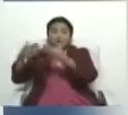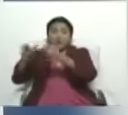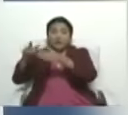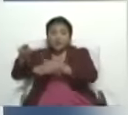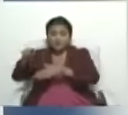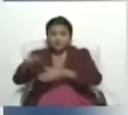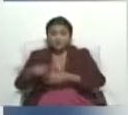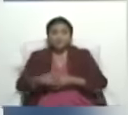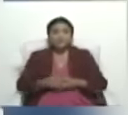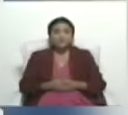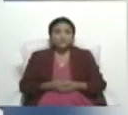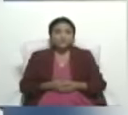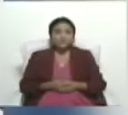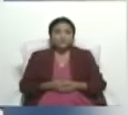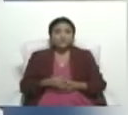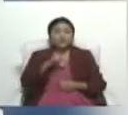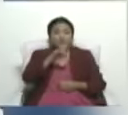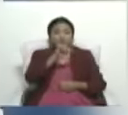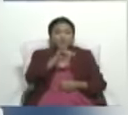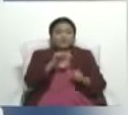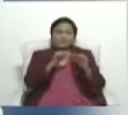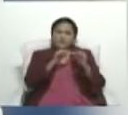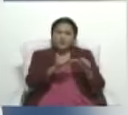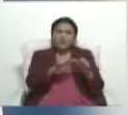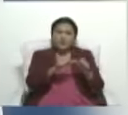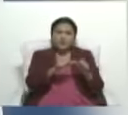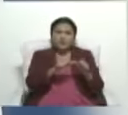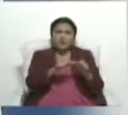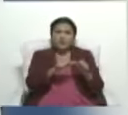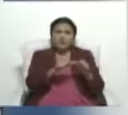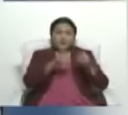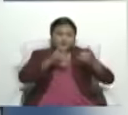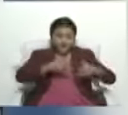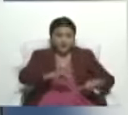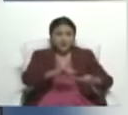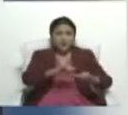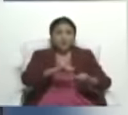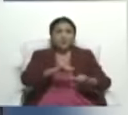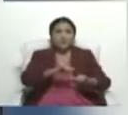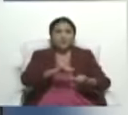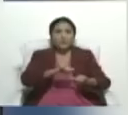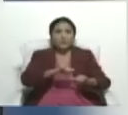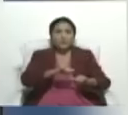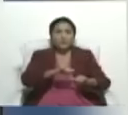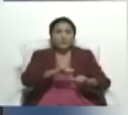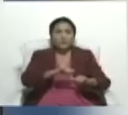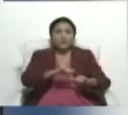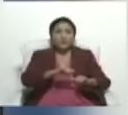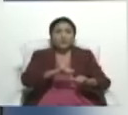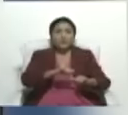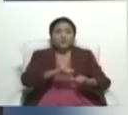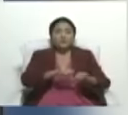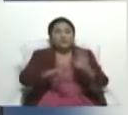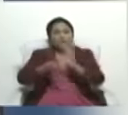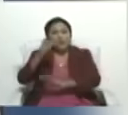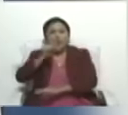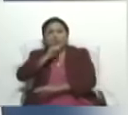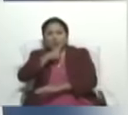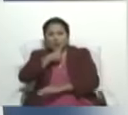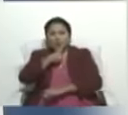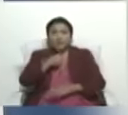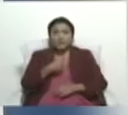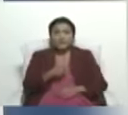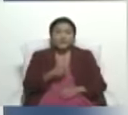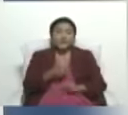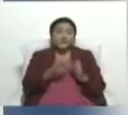En esa situación, ellos se quedan, los hijos de Natalia, el hijo de Natalia y el hijo de Carlos se van con la abuela, y quedan